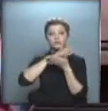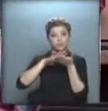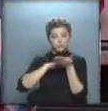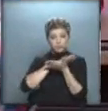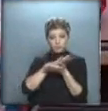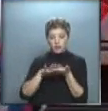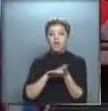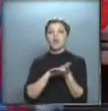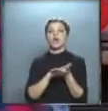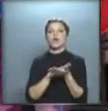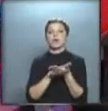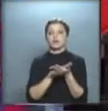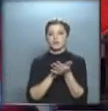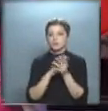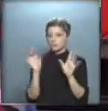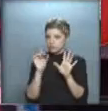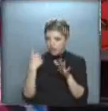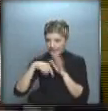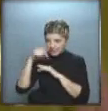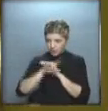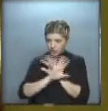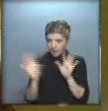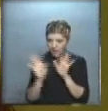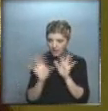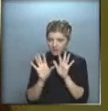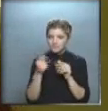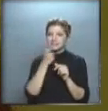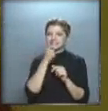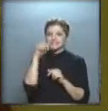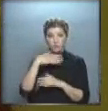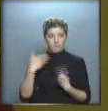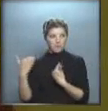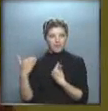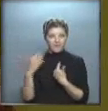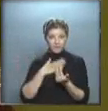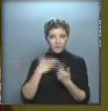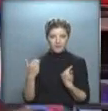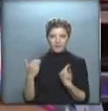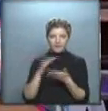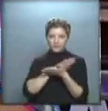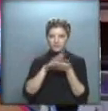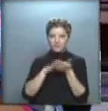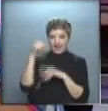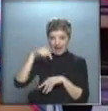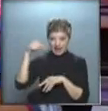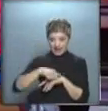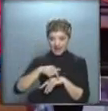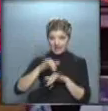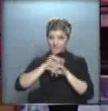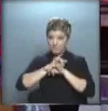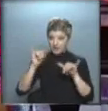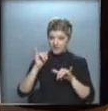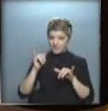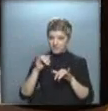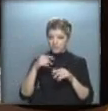reconciliación? No, hasta ahora no. ¿Y qué pasa si yo puedo llegar a lograr eso acá en el programa? Vamos, vaya,